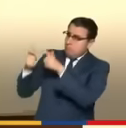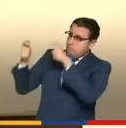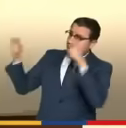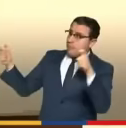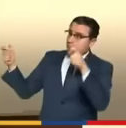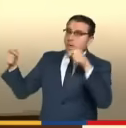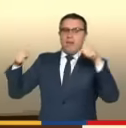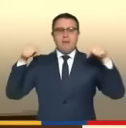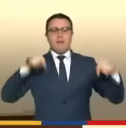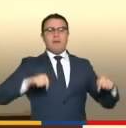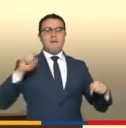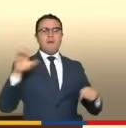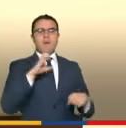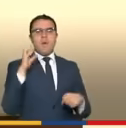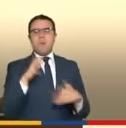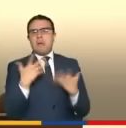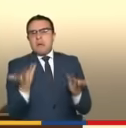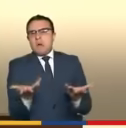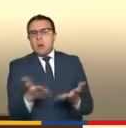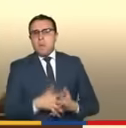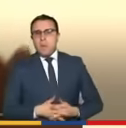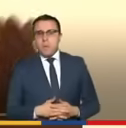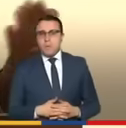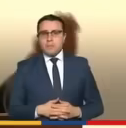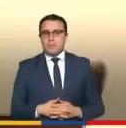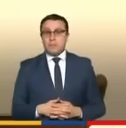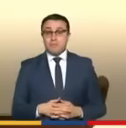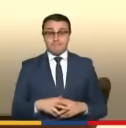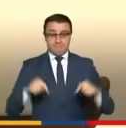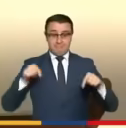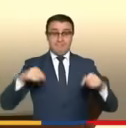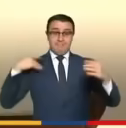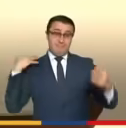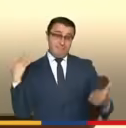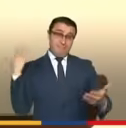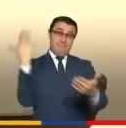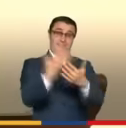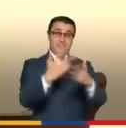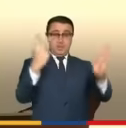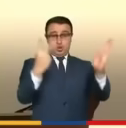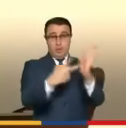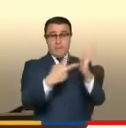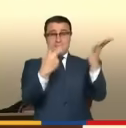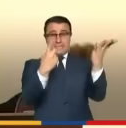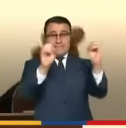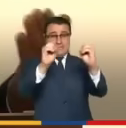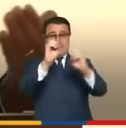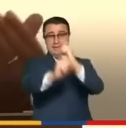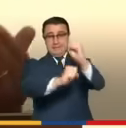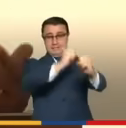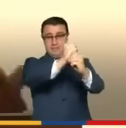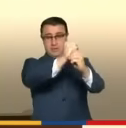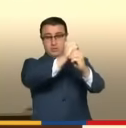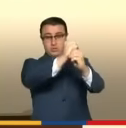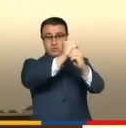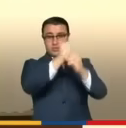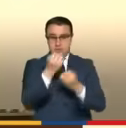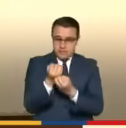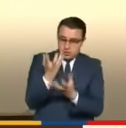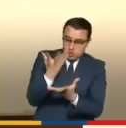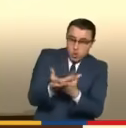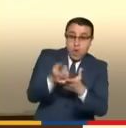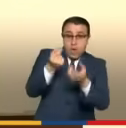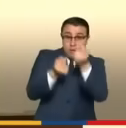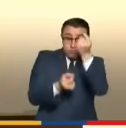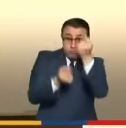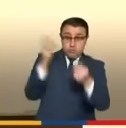para Colombia. De aquí hacia el 2060, ¿la estructura económica